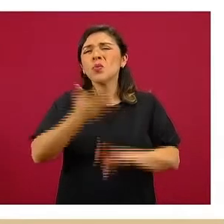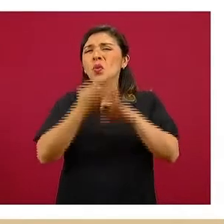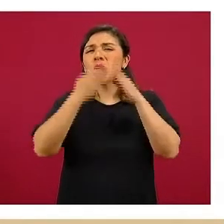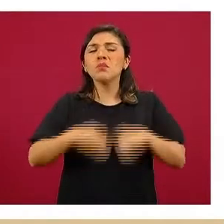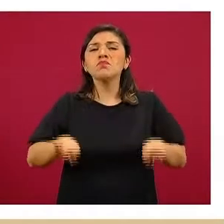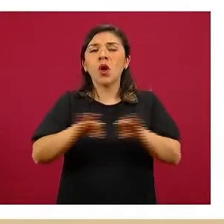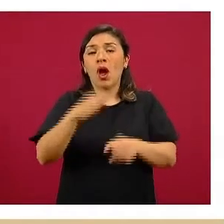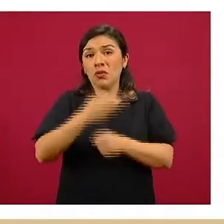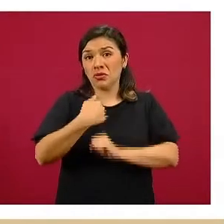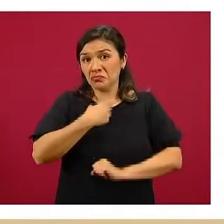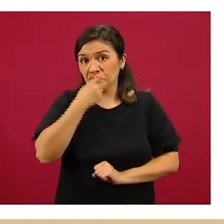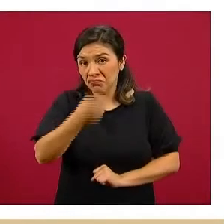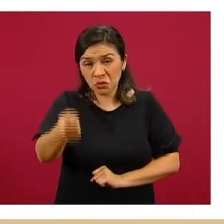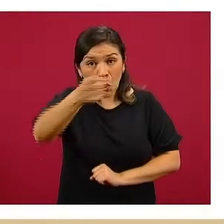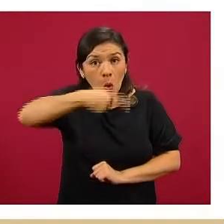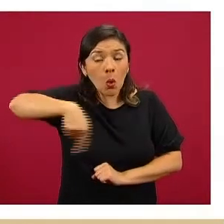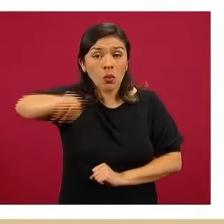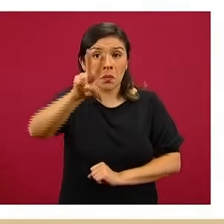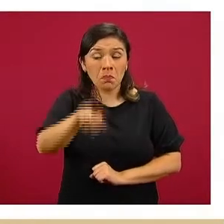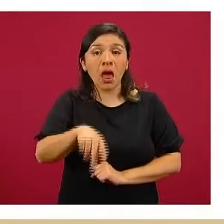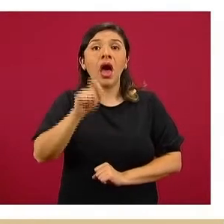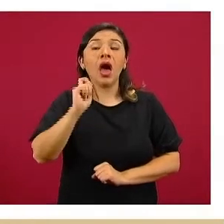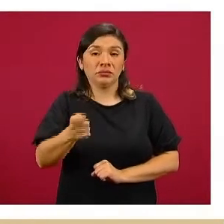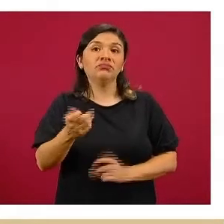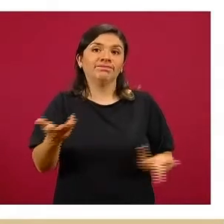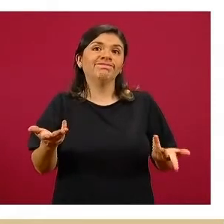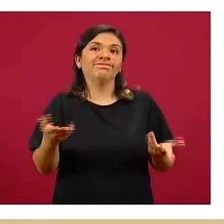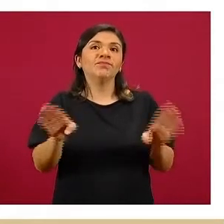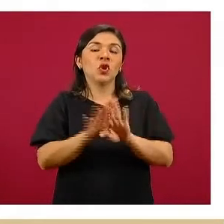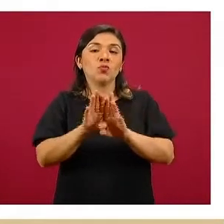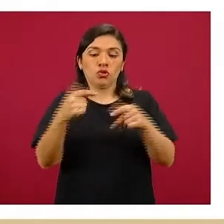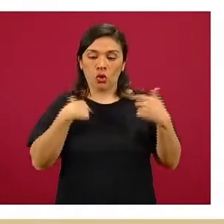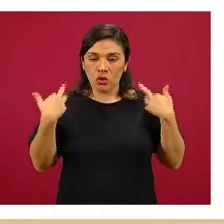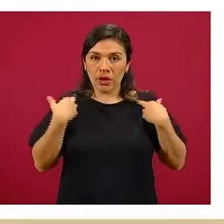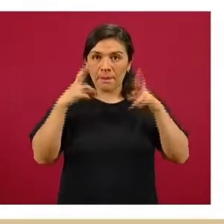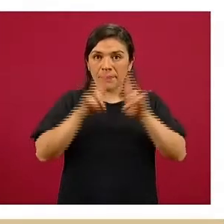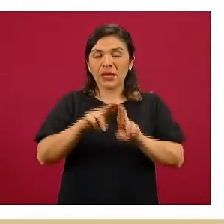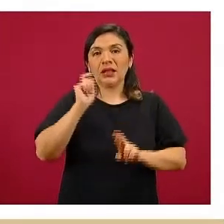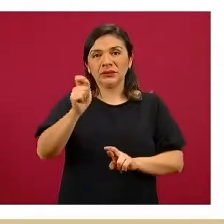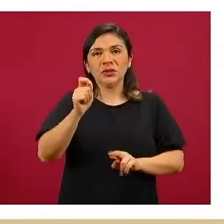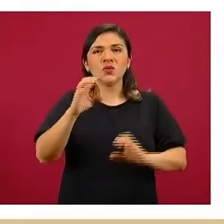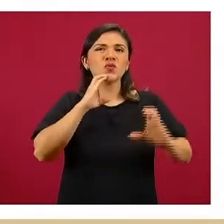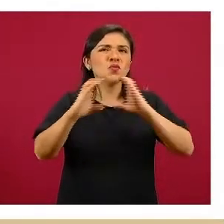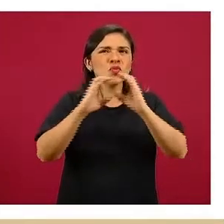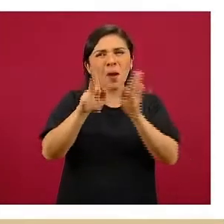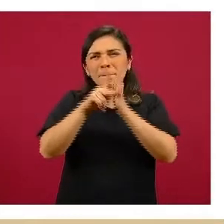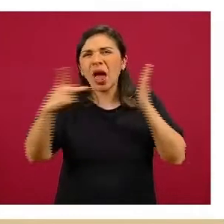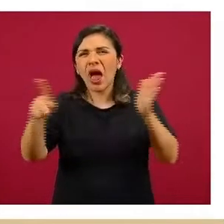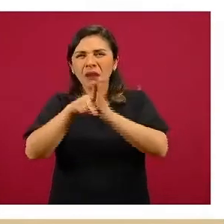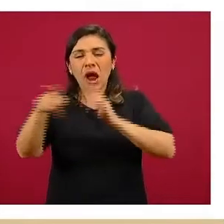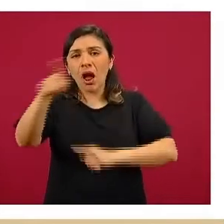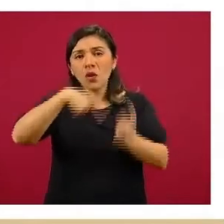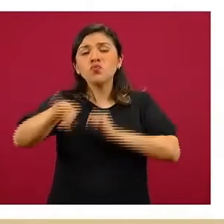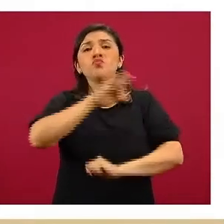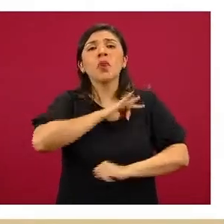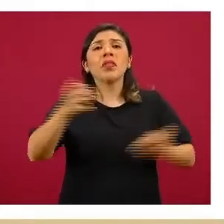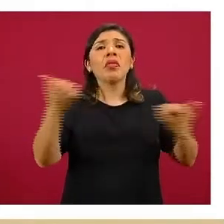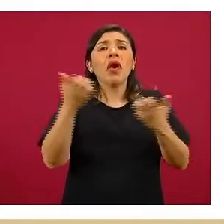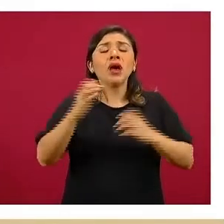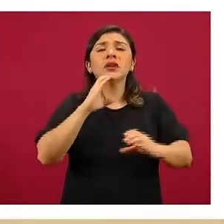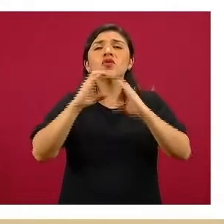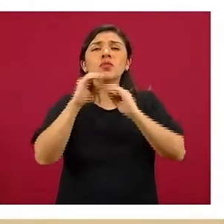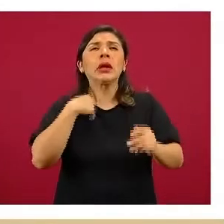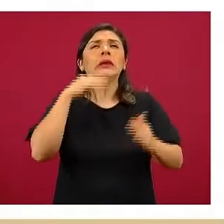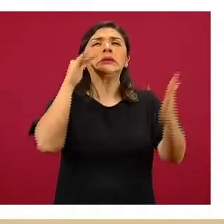que quiero agradecer a todos ustedes como representantes de los medios de comunicación, que nos permiten llegar a todos